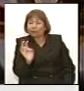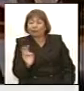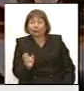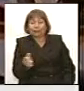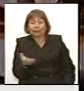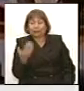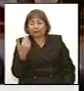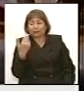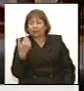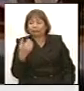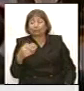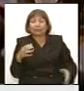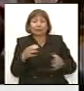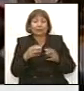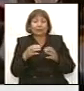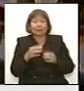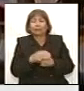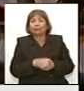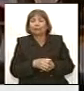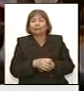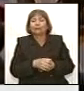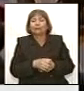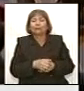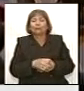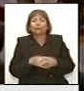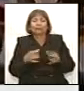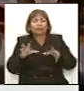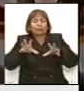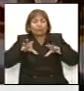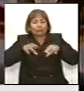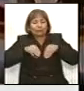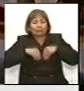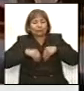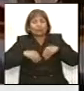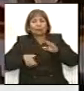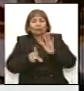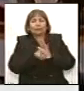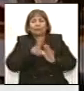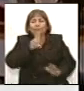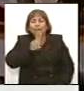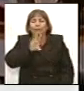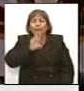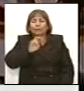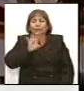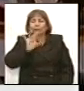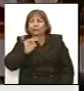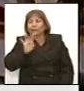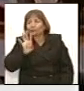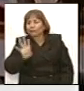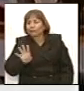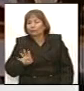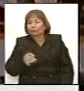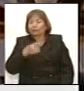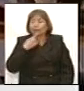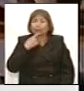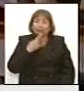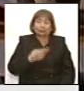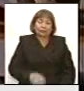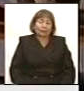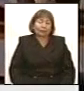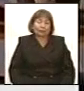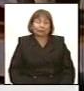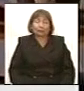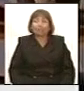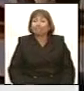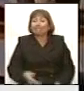la Comisión Ciura consiguió la aprobación de la ley 26.884, me parece que es, en